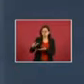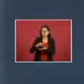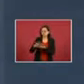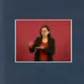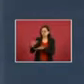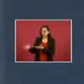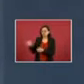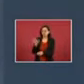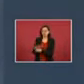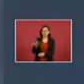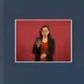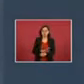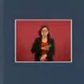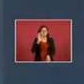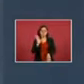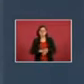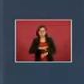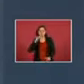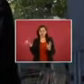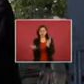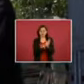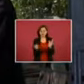aumentar impuestos,